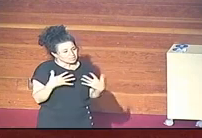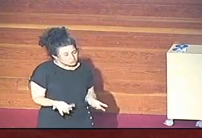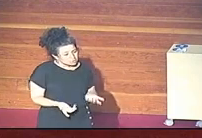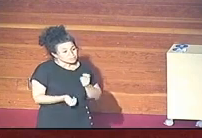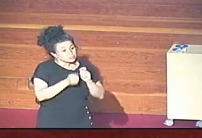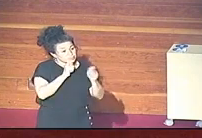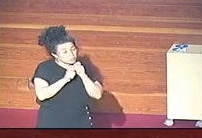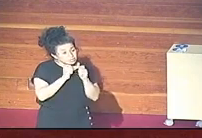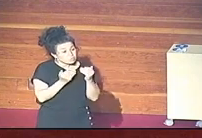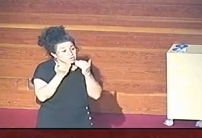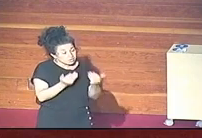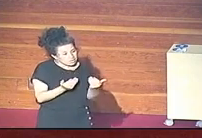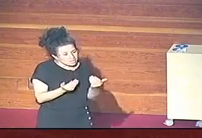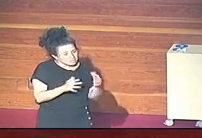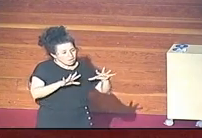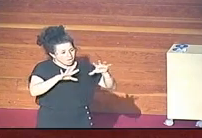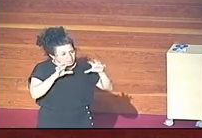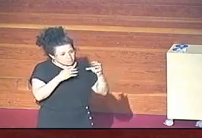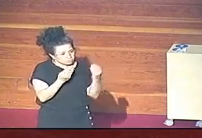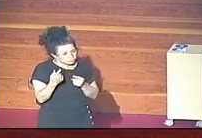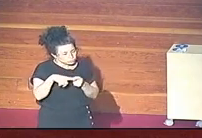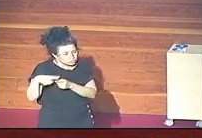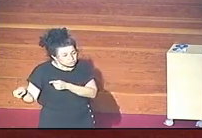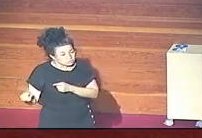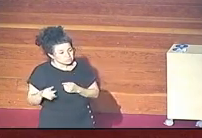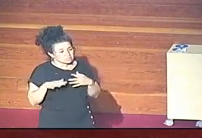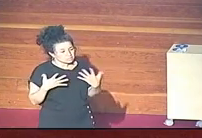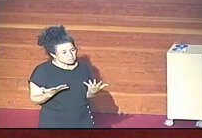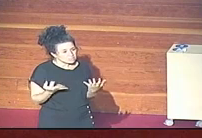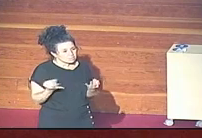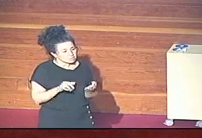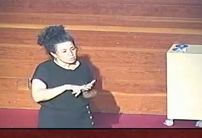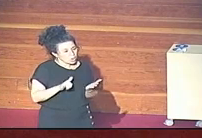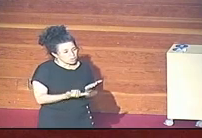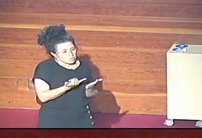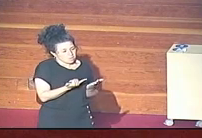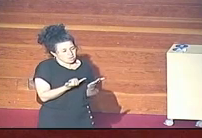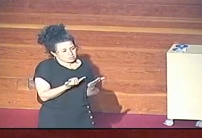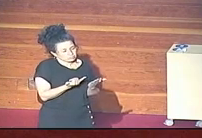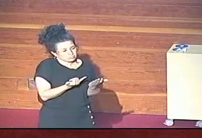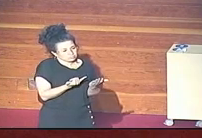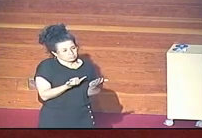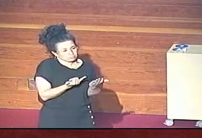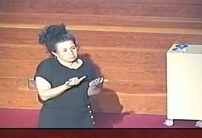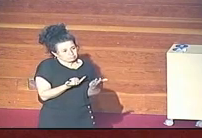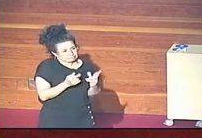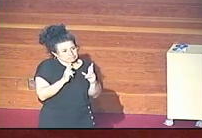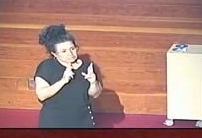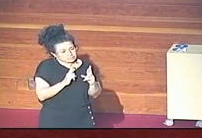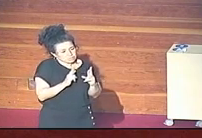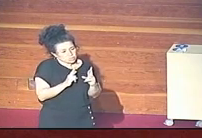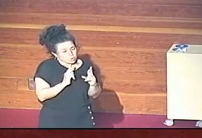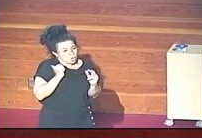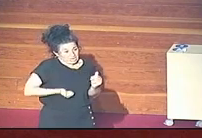periodismo aprendemos cosas y contamos con un lenguaje bueno pues esperemos que mucho más rico